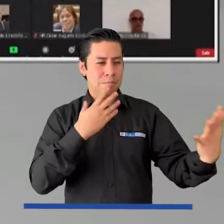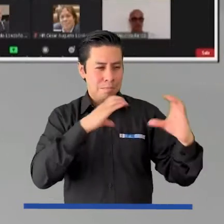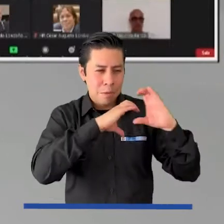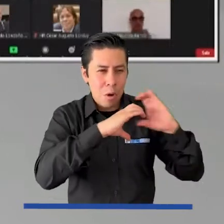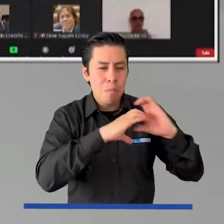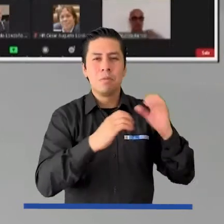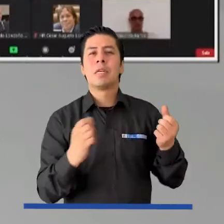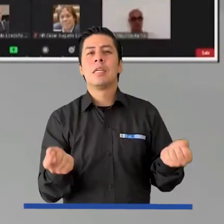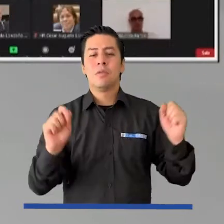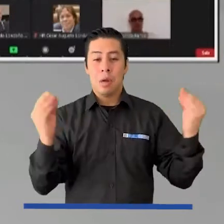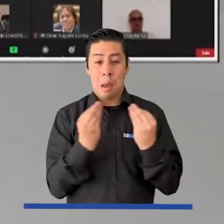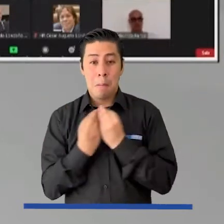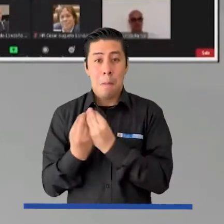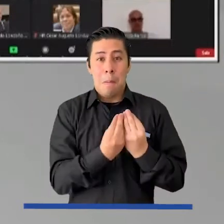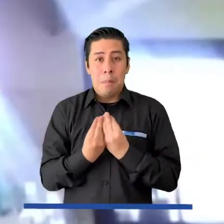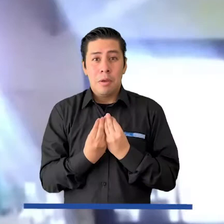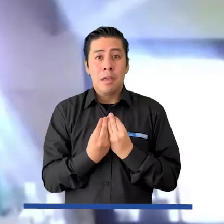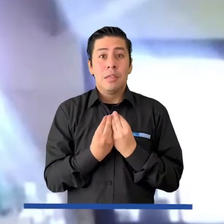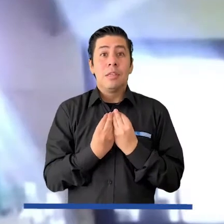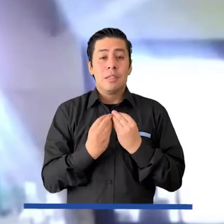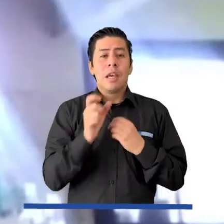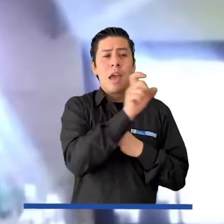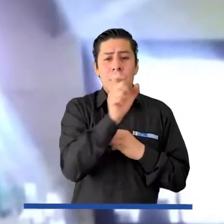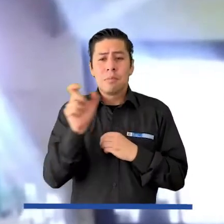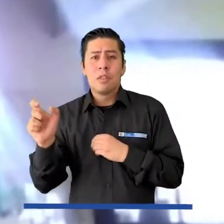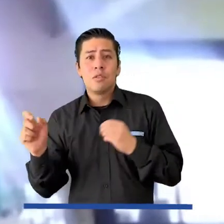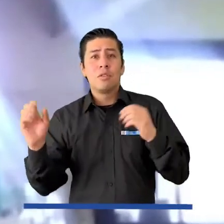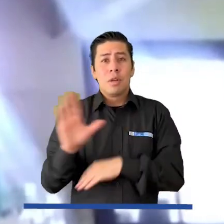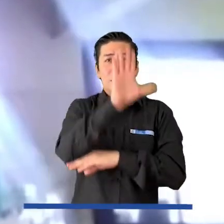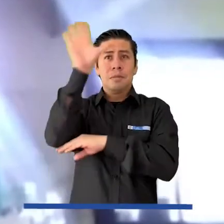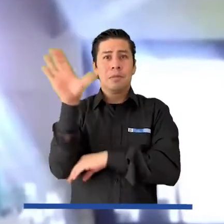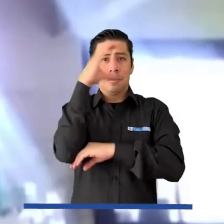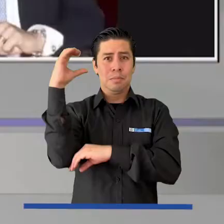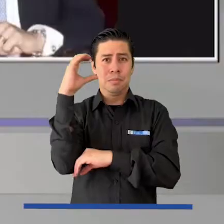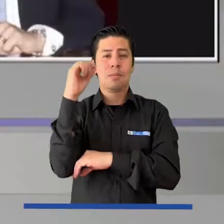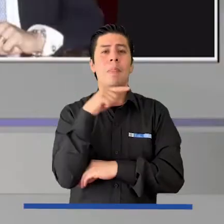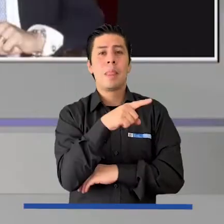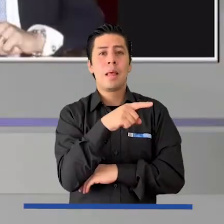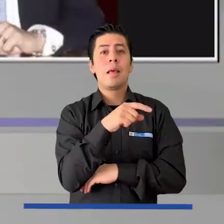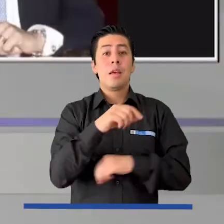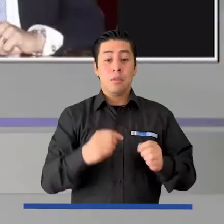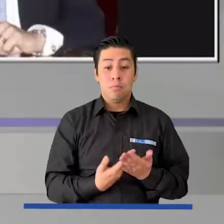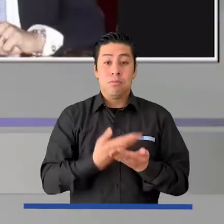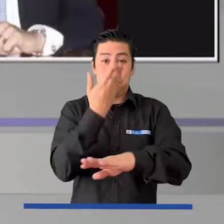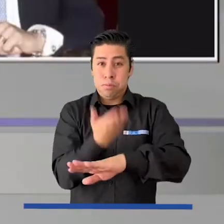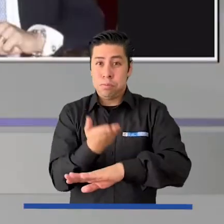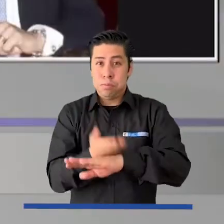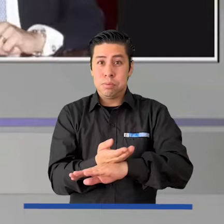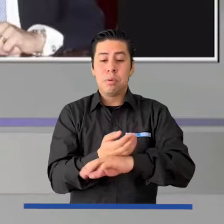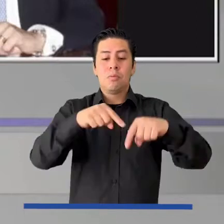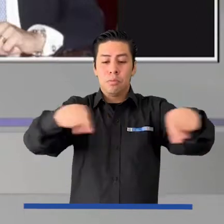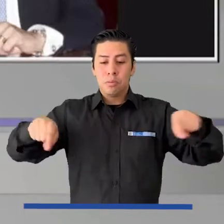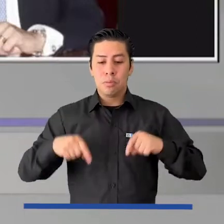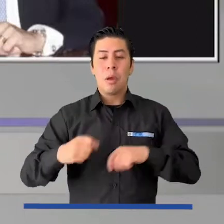tejido social, la reconciliación y una mejor convivencia en todo y cada uno de los rincones del país. Los delegados de las víctimas